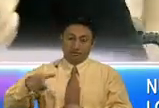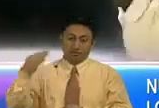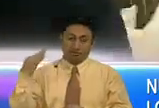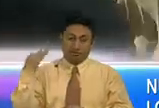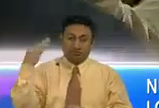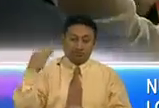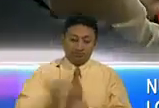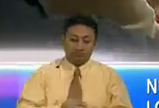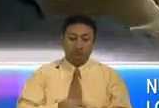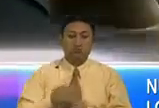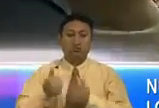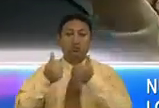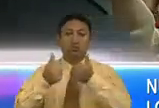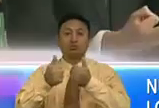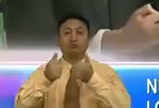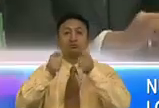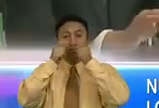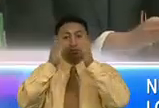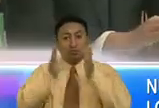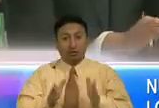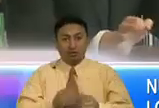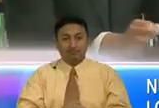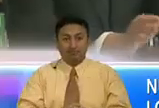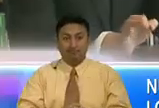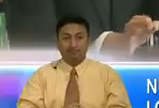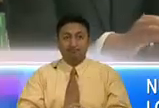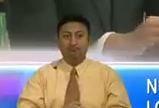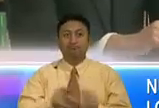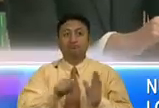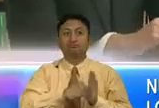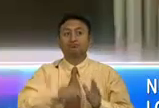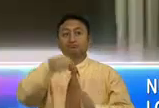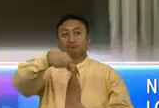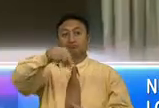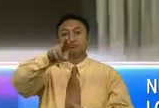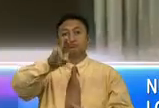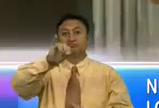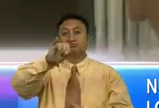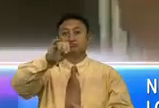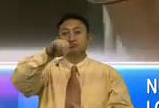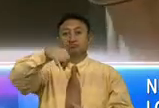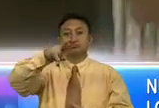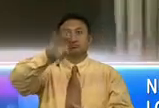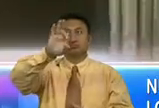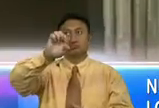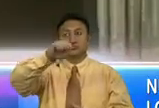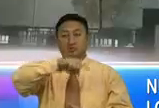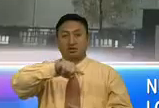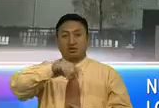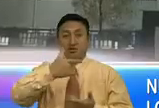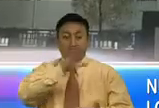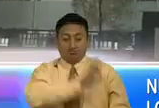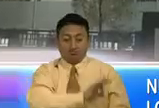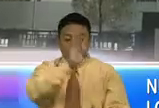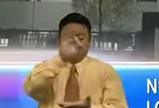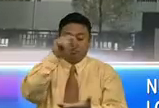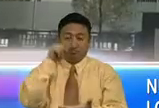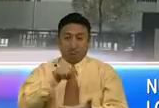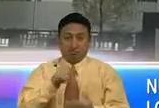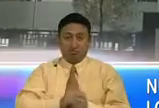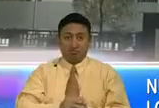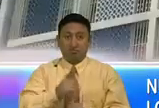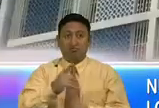de fiscal general del Estado. A decir del jurista Ismael Quintana, quien sea designado titular de esa entidad, deberá cumplir,